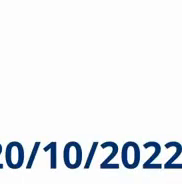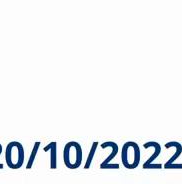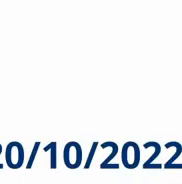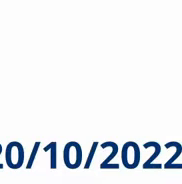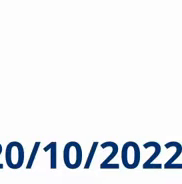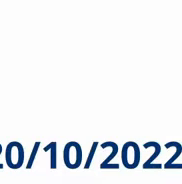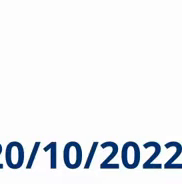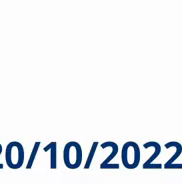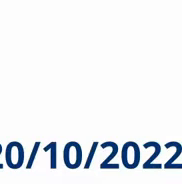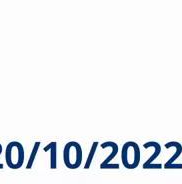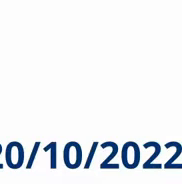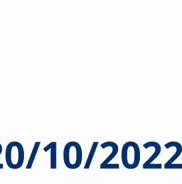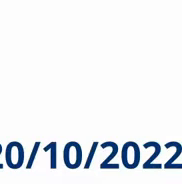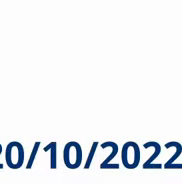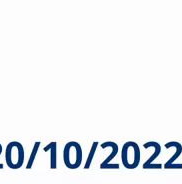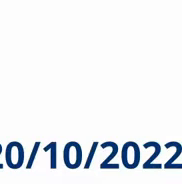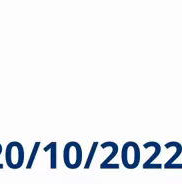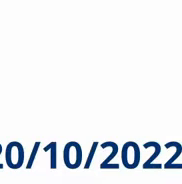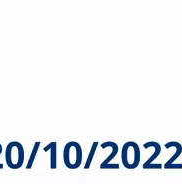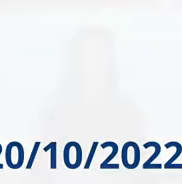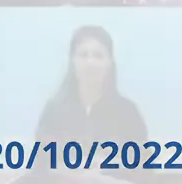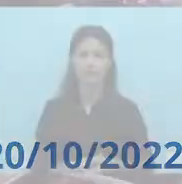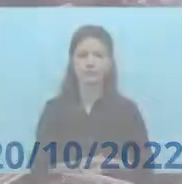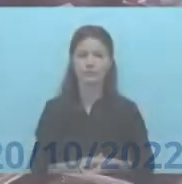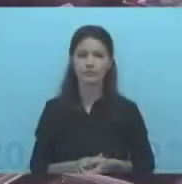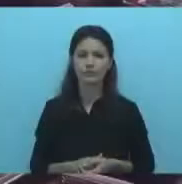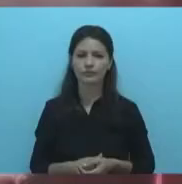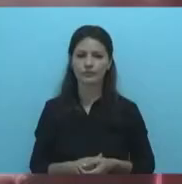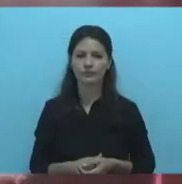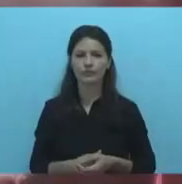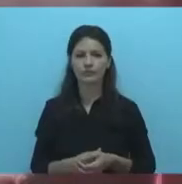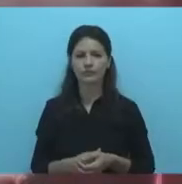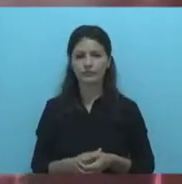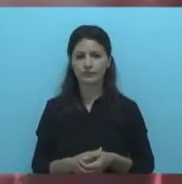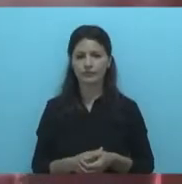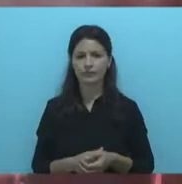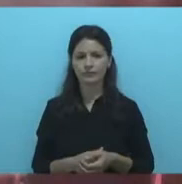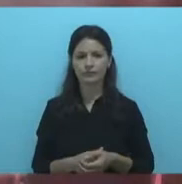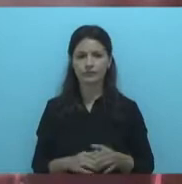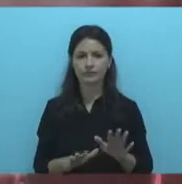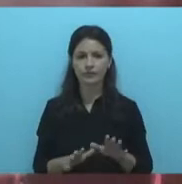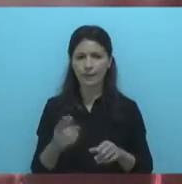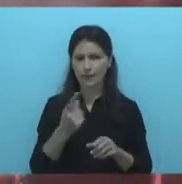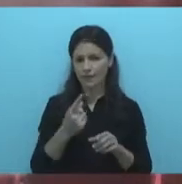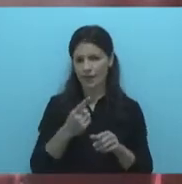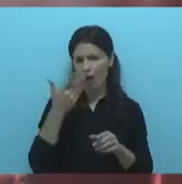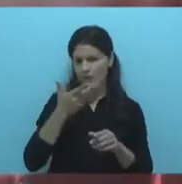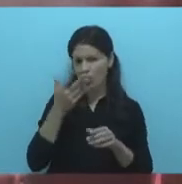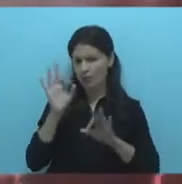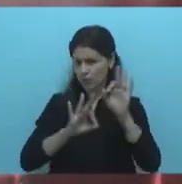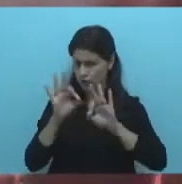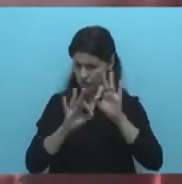Diputada Mónica Peralta, tiene la palabra. Sí, presidente. Primero me refiero al proyecto y después lo